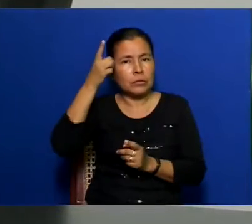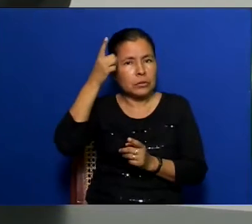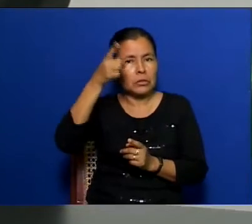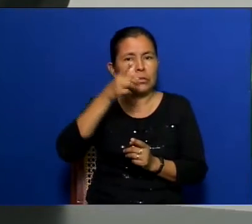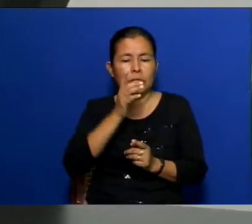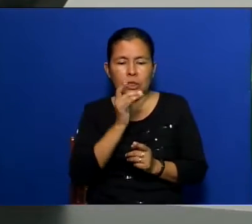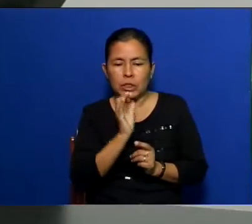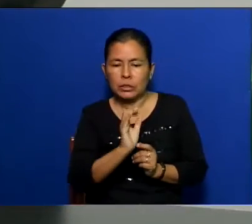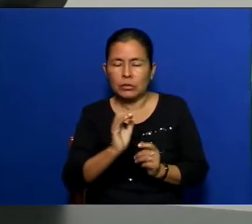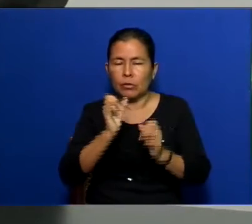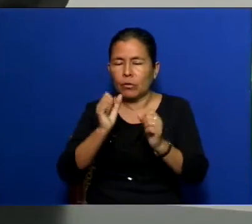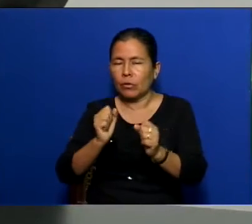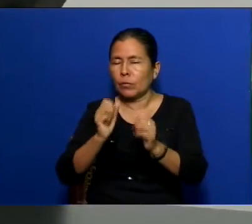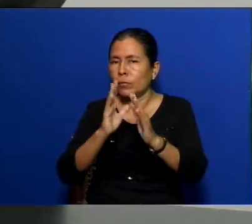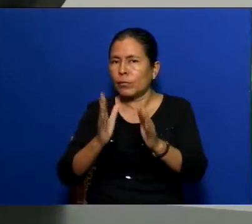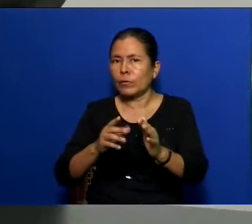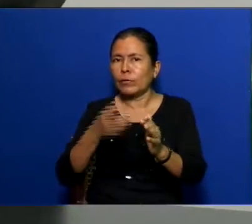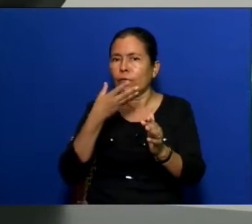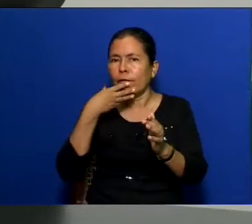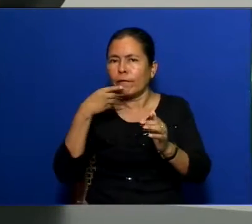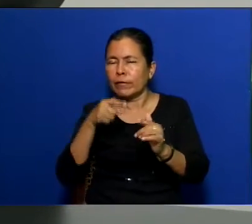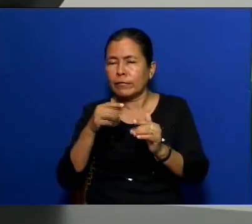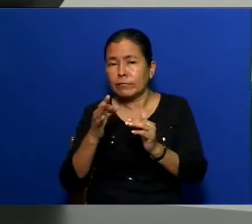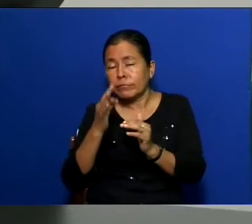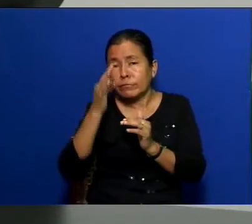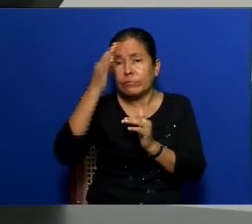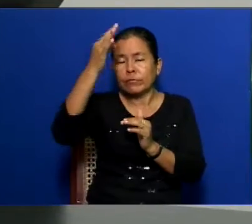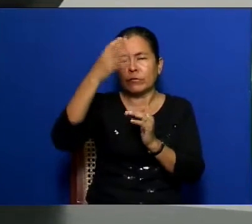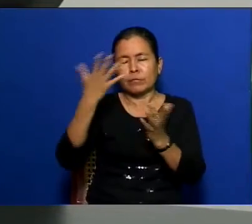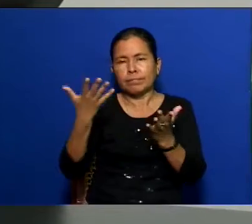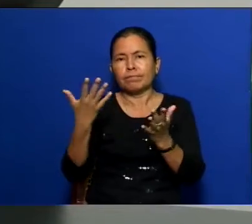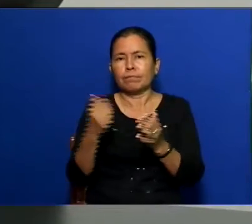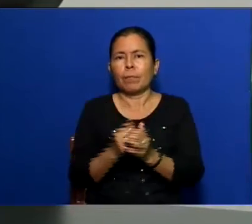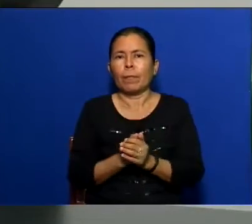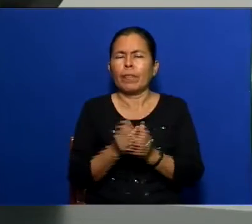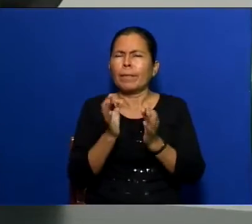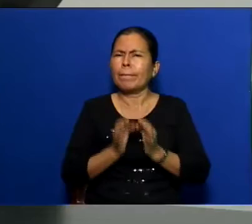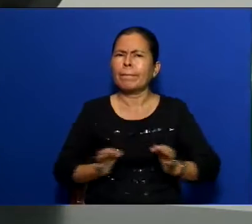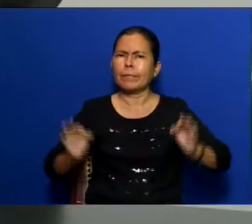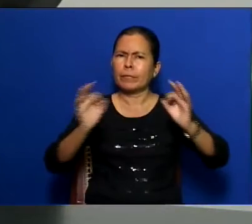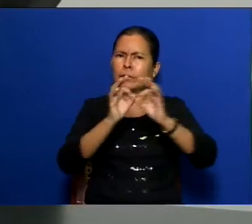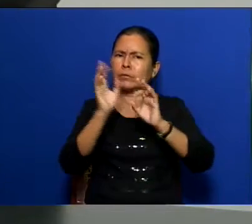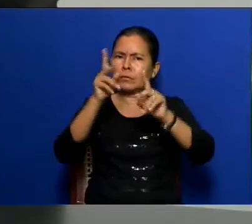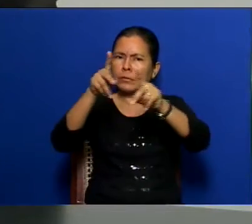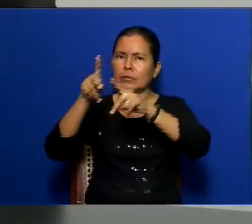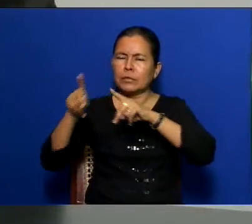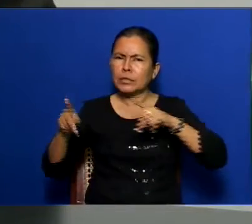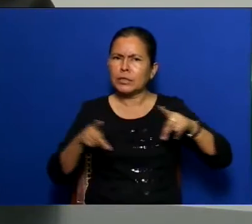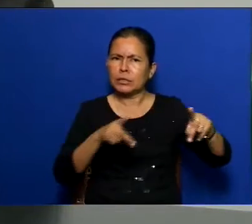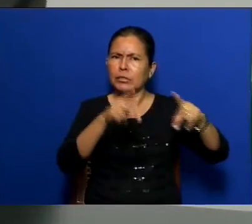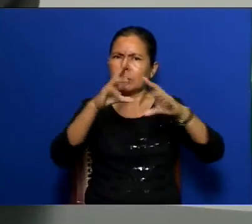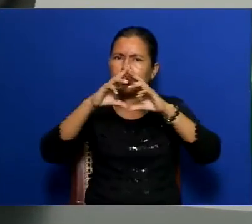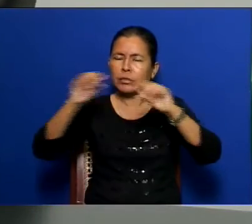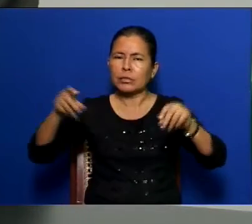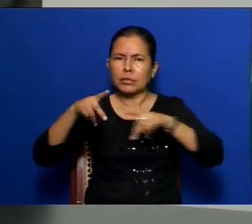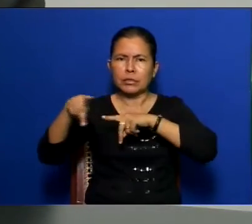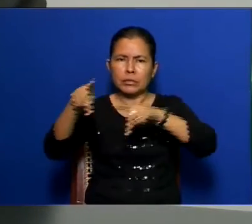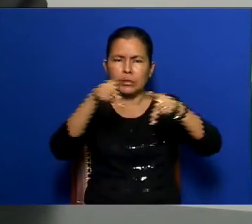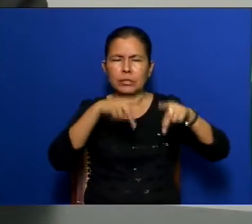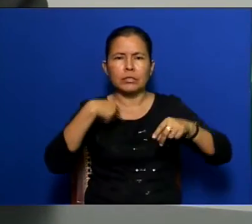los adolescentes. Y por eso es que creo yo, pues, que es importante que toda la población nicaragüense